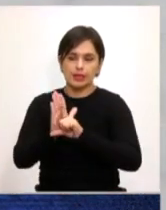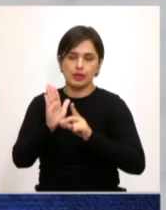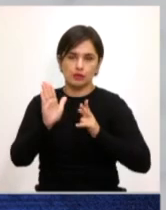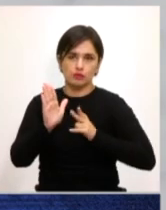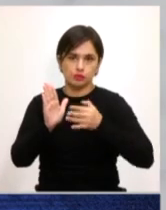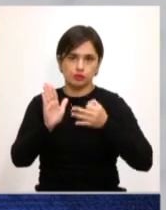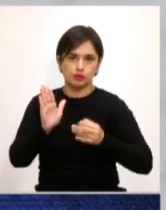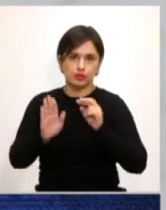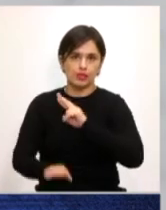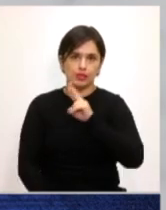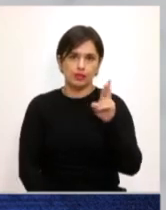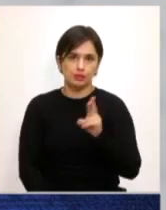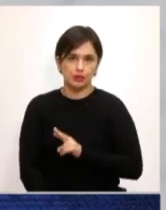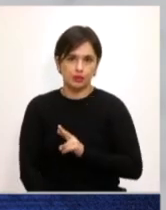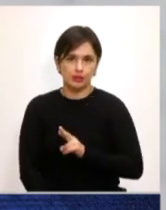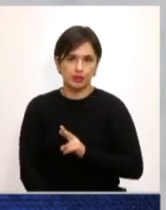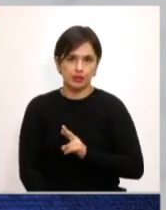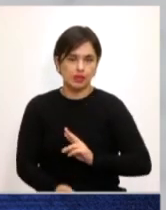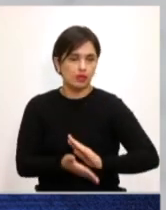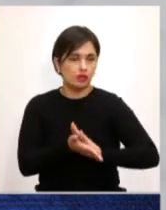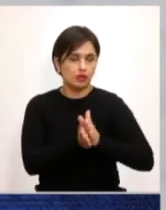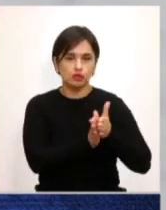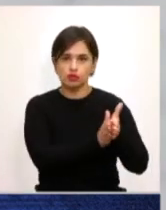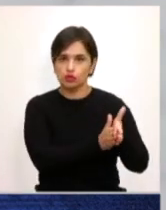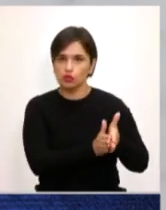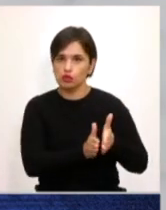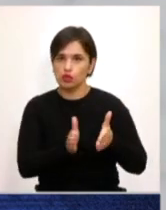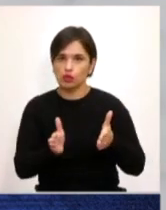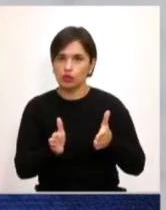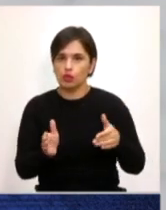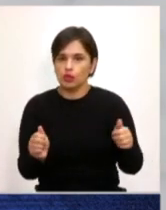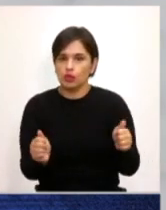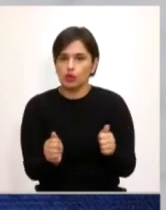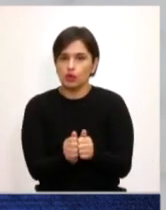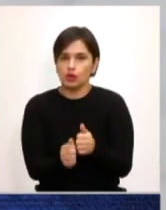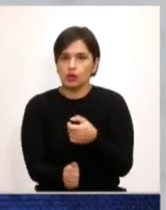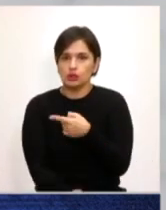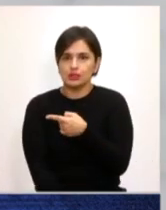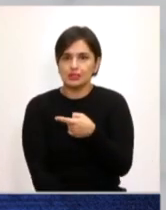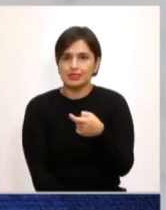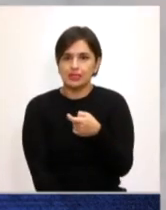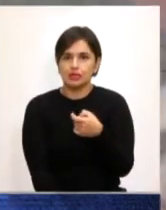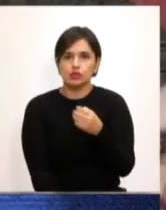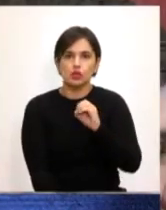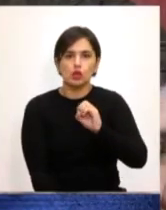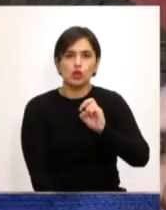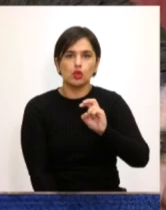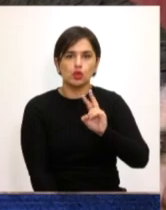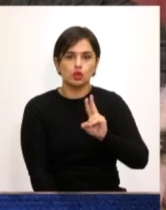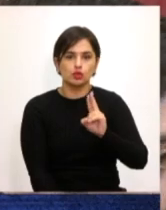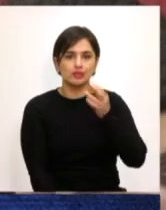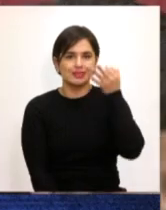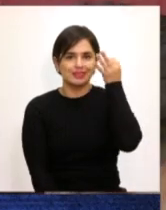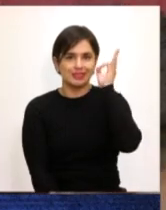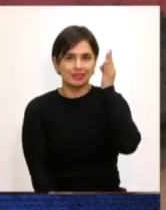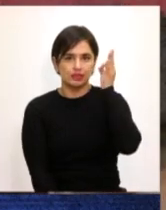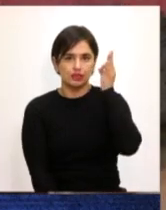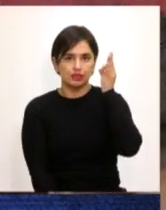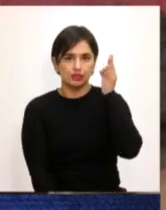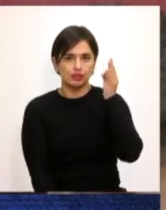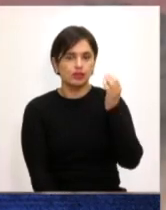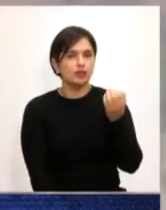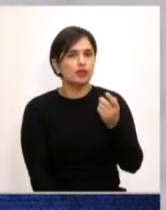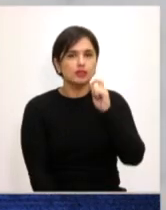República. Todo lo anterior mediante 102 sesiones de sala. Estos números